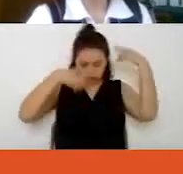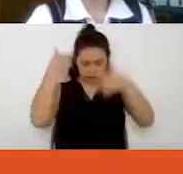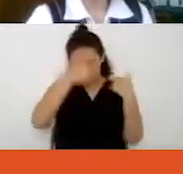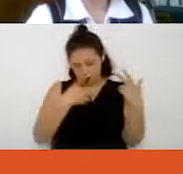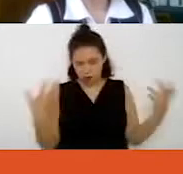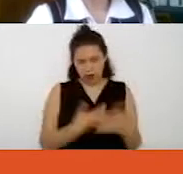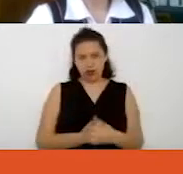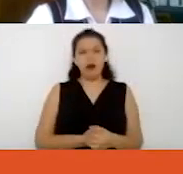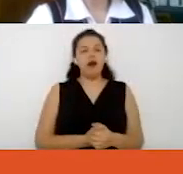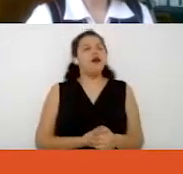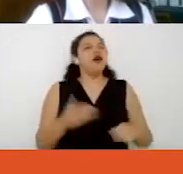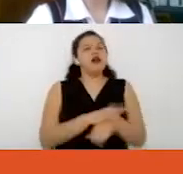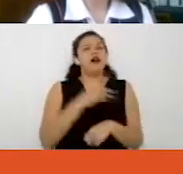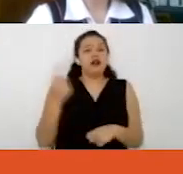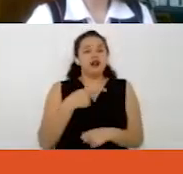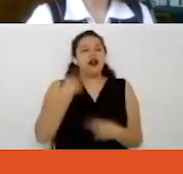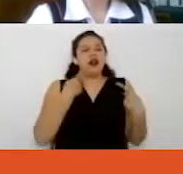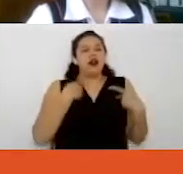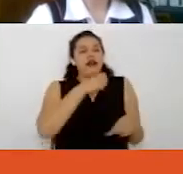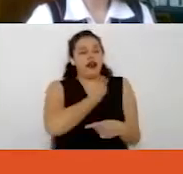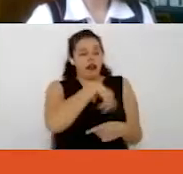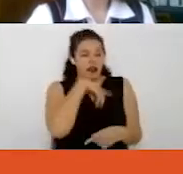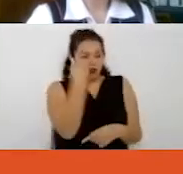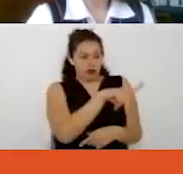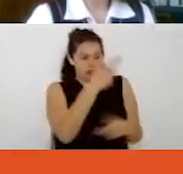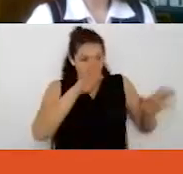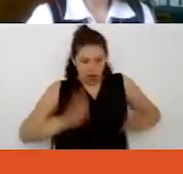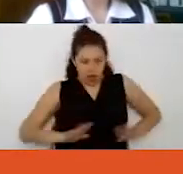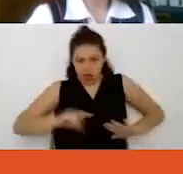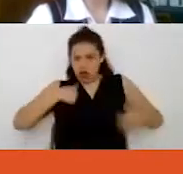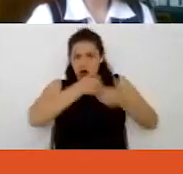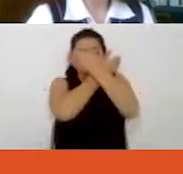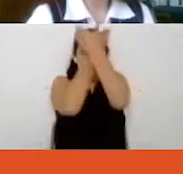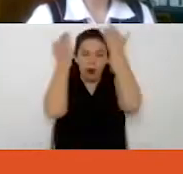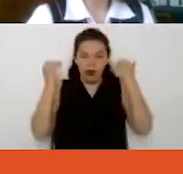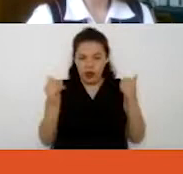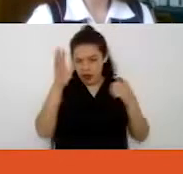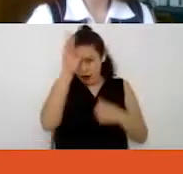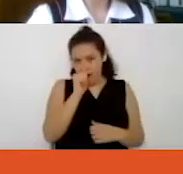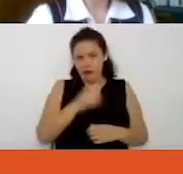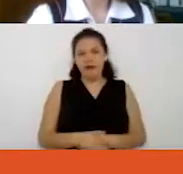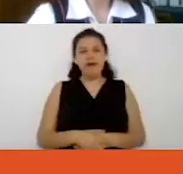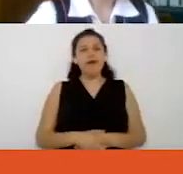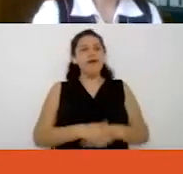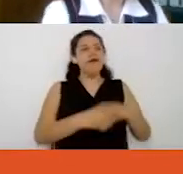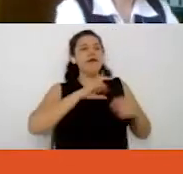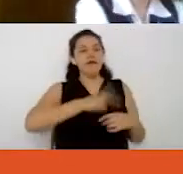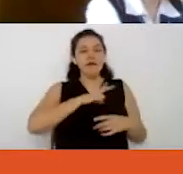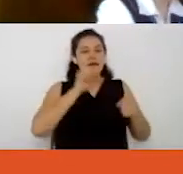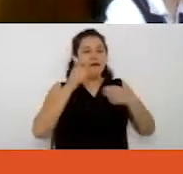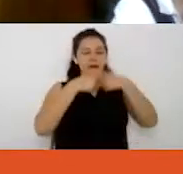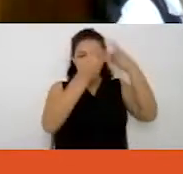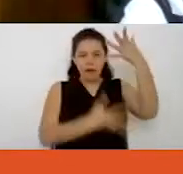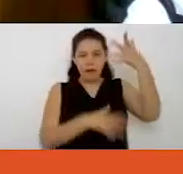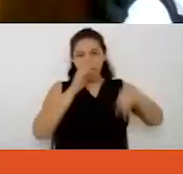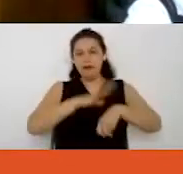Yo no conozco el estado de salud de la víctima. ¿De acuerdo? Entonces desconozco si tiene infecciones y demás.